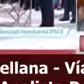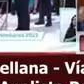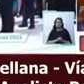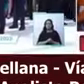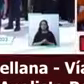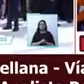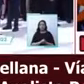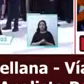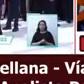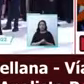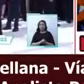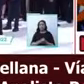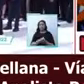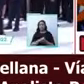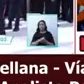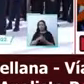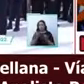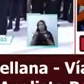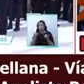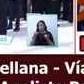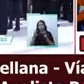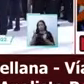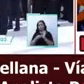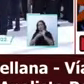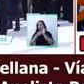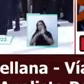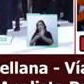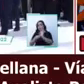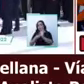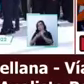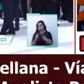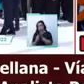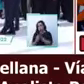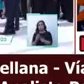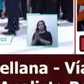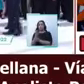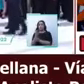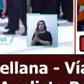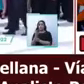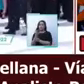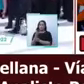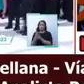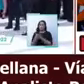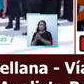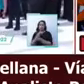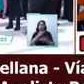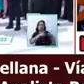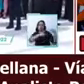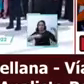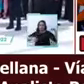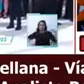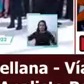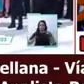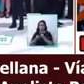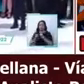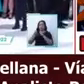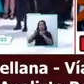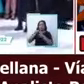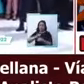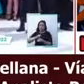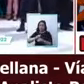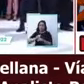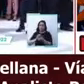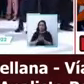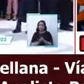que reconocer la realidad económica del país, la escalada en el incremento a los